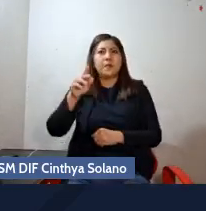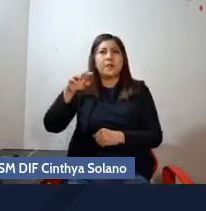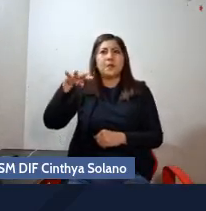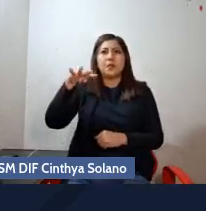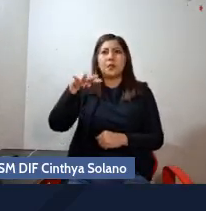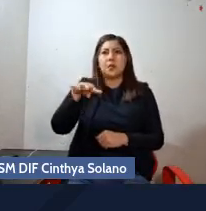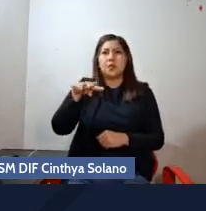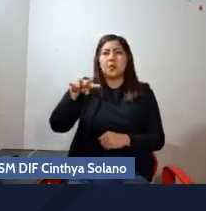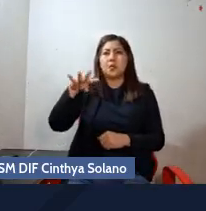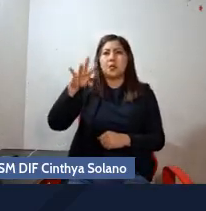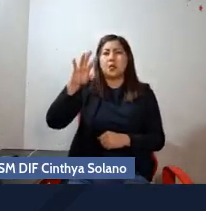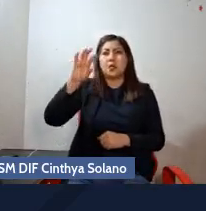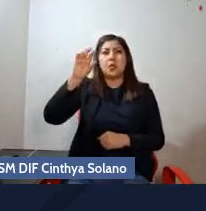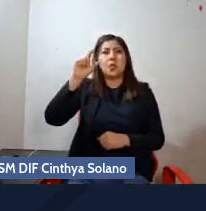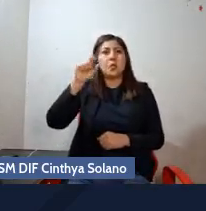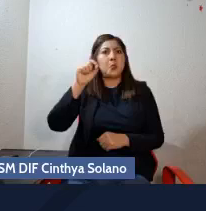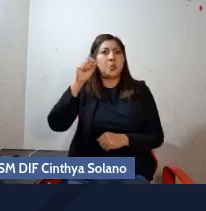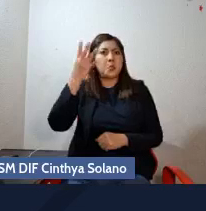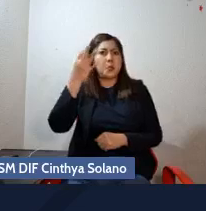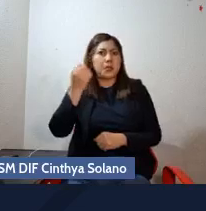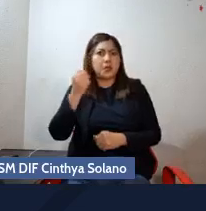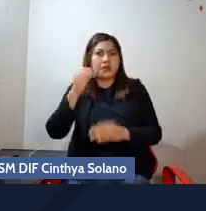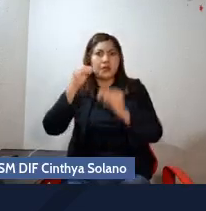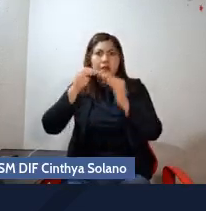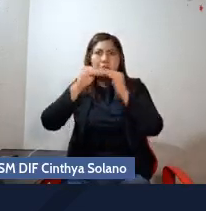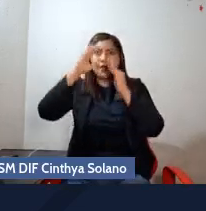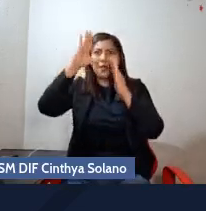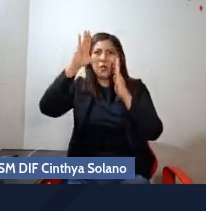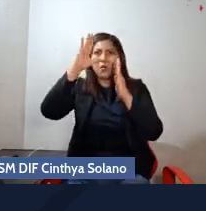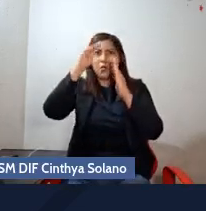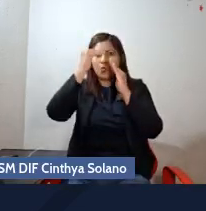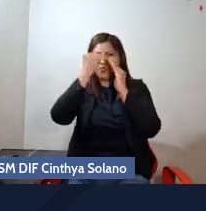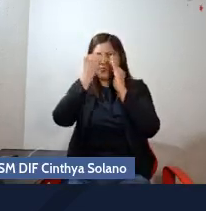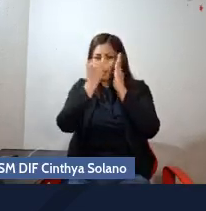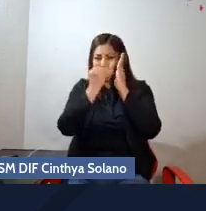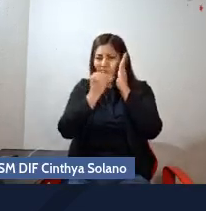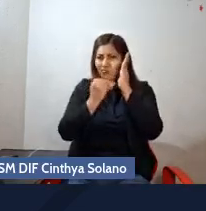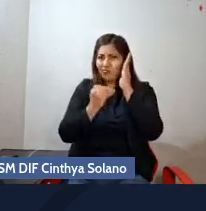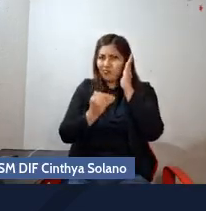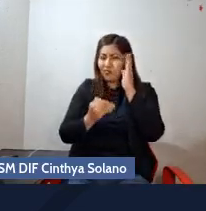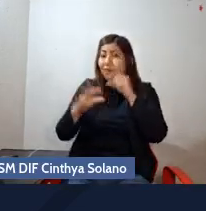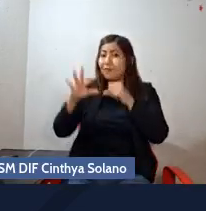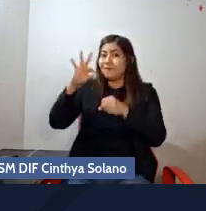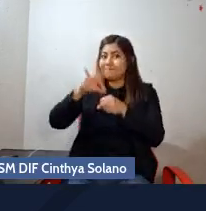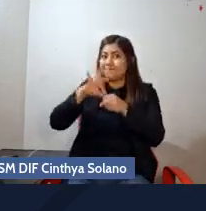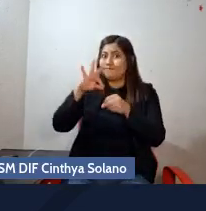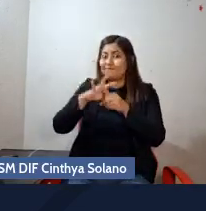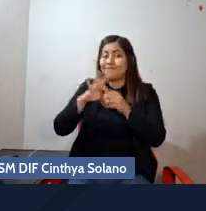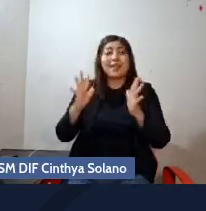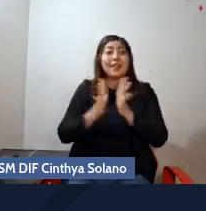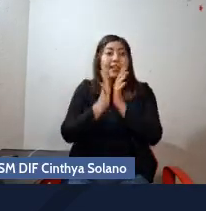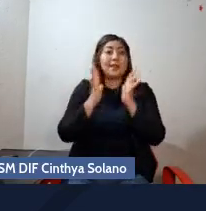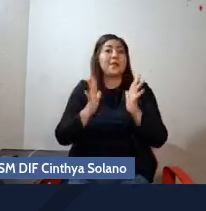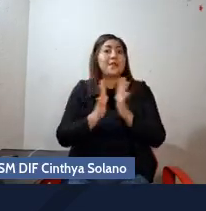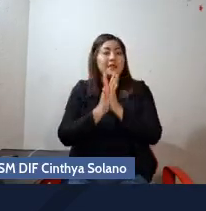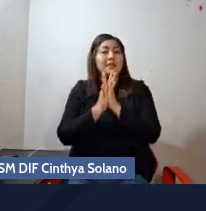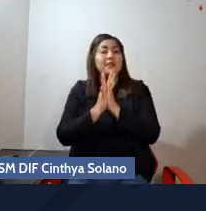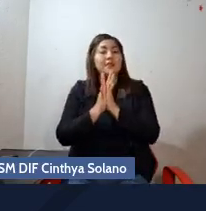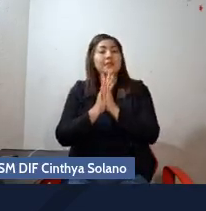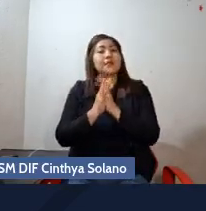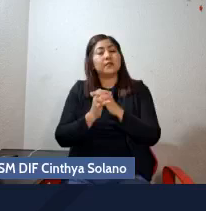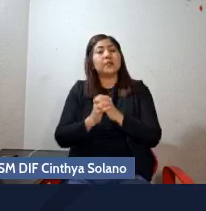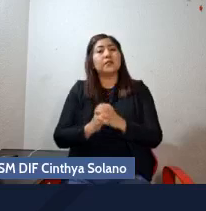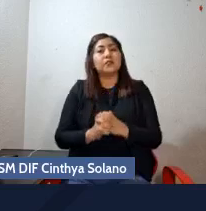baja considerablemente el porcentaje de personas que votan. Y nos hemos dado a la tarea de